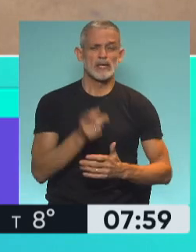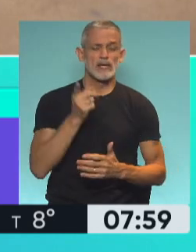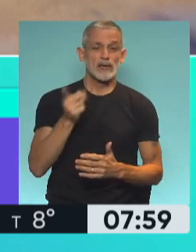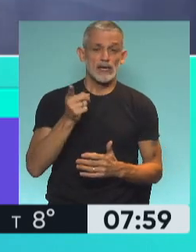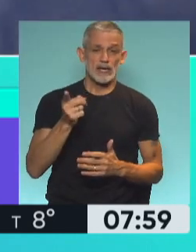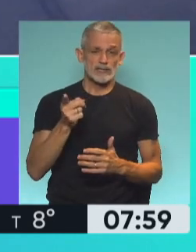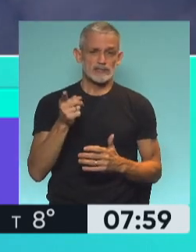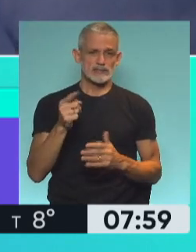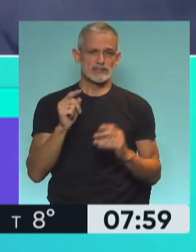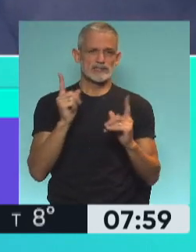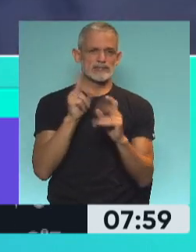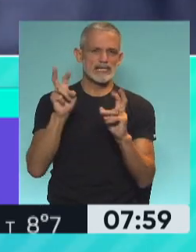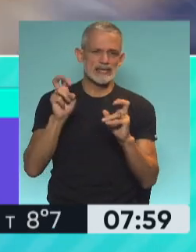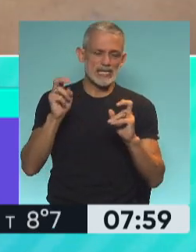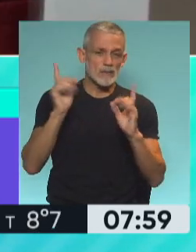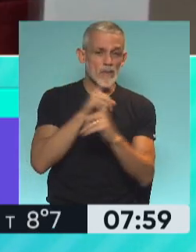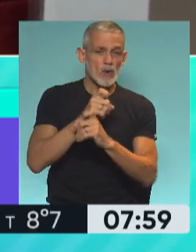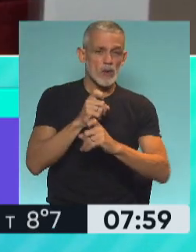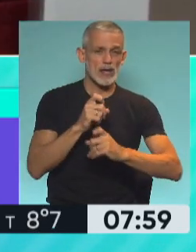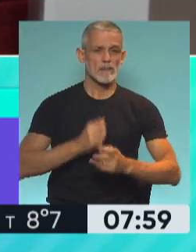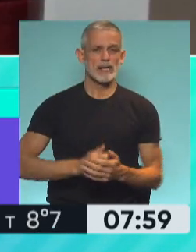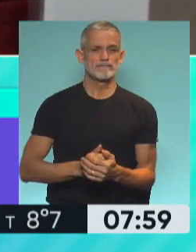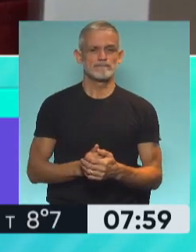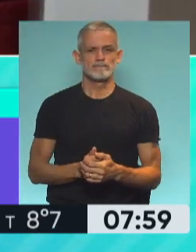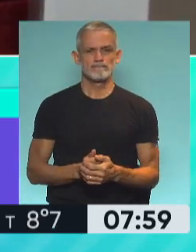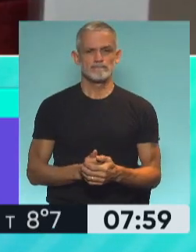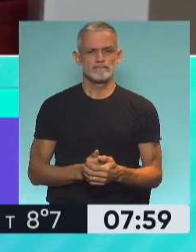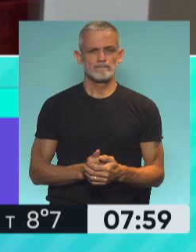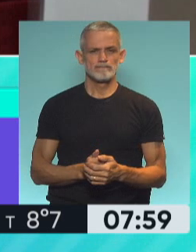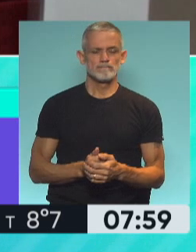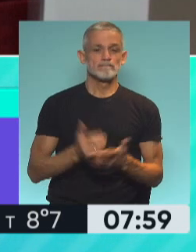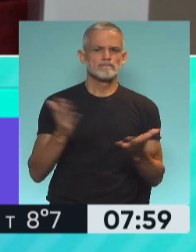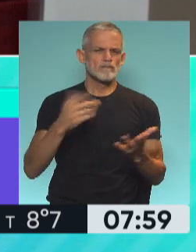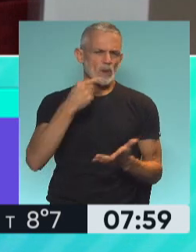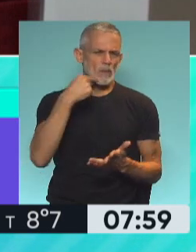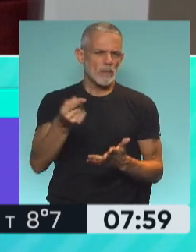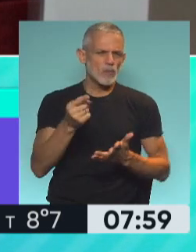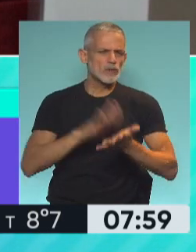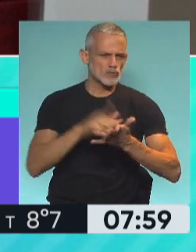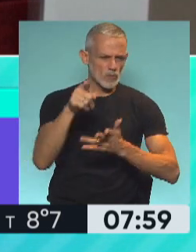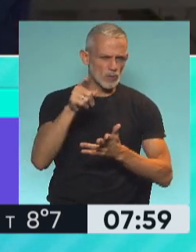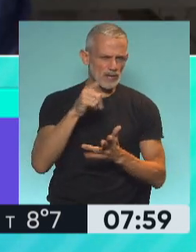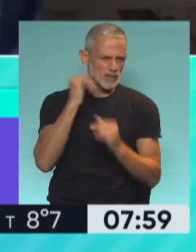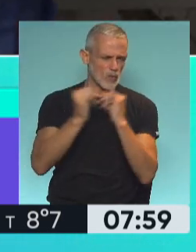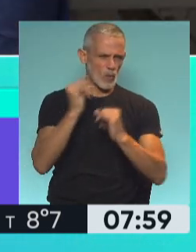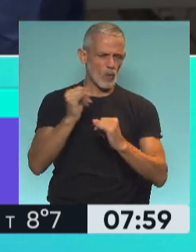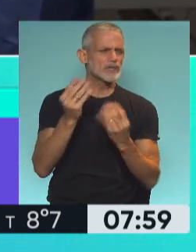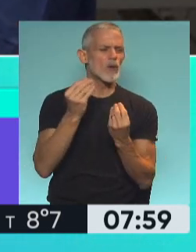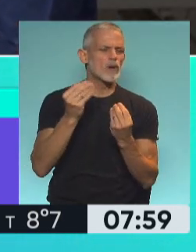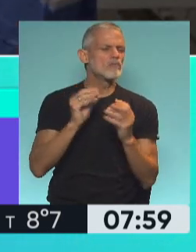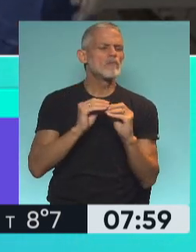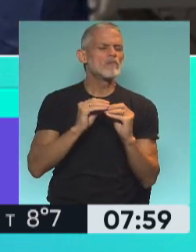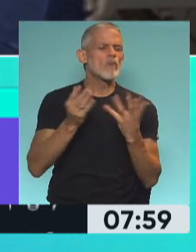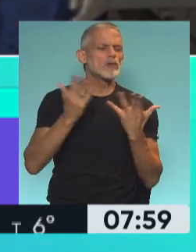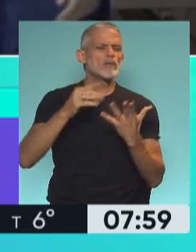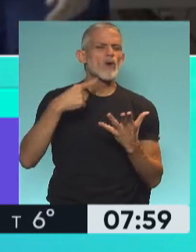Esta es la cuestión. Doctor, No está, sí, consultarle, a raíz de lo que usted está señalando, ¿cuáles son las causas